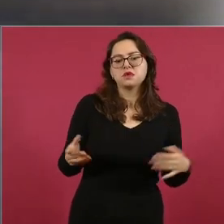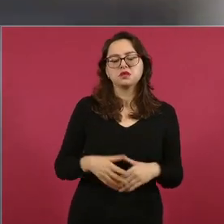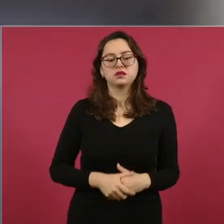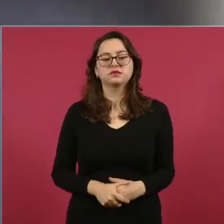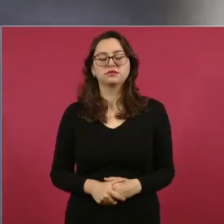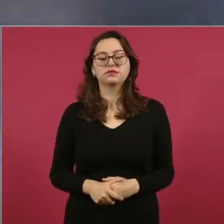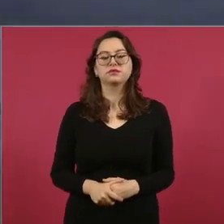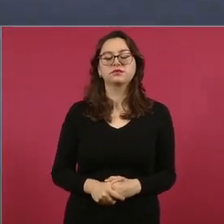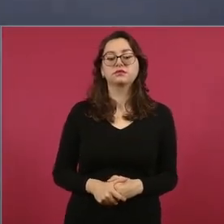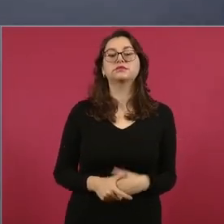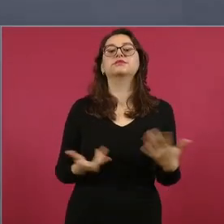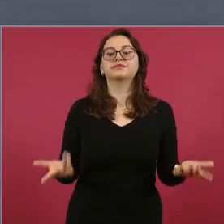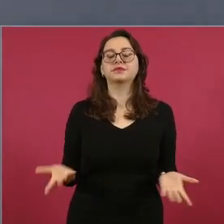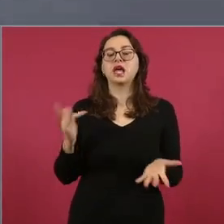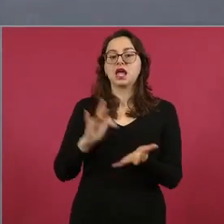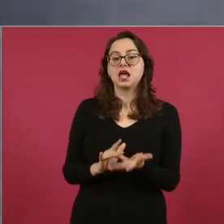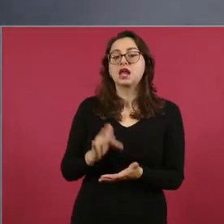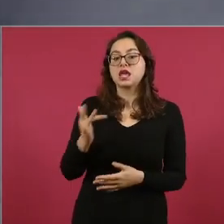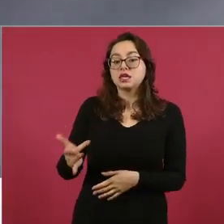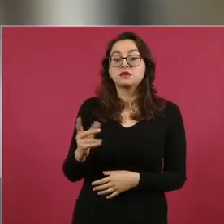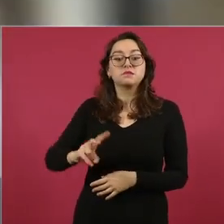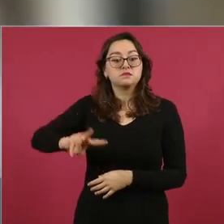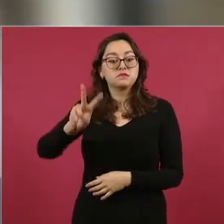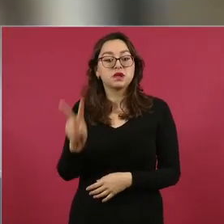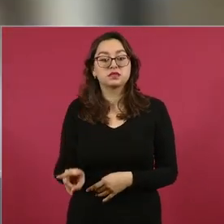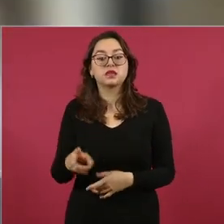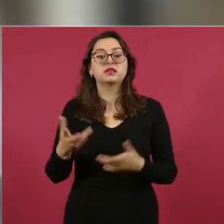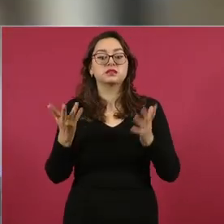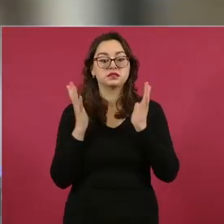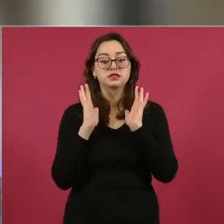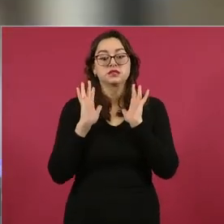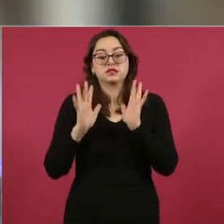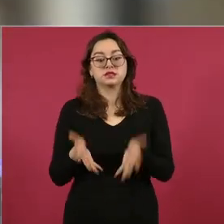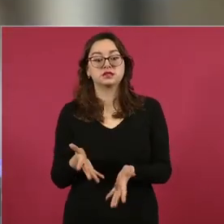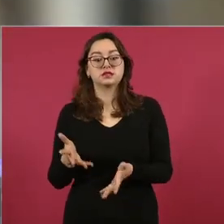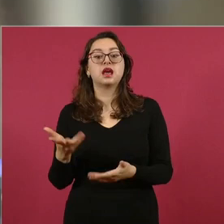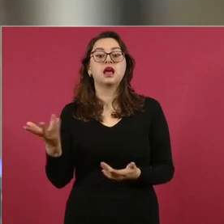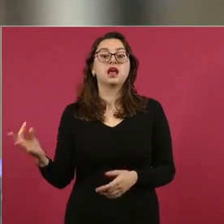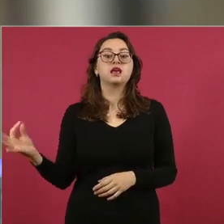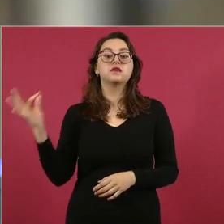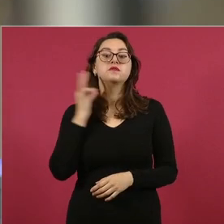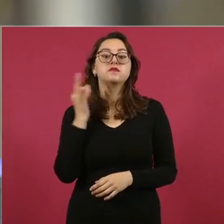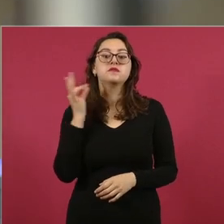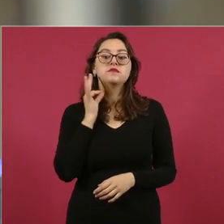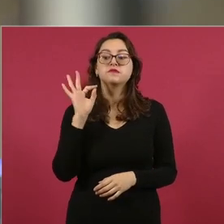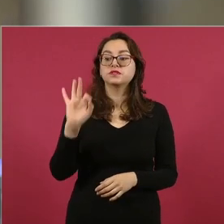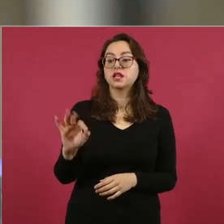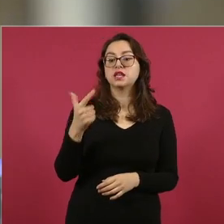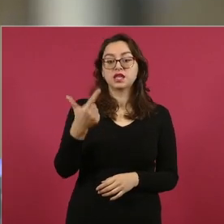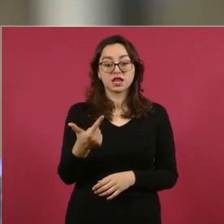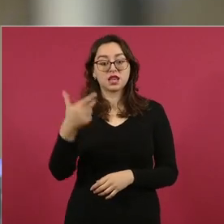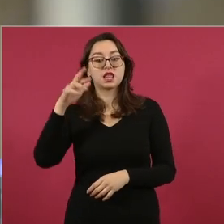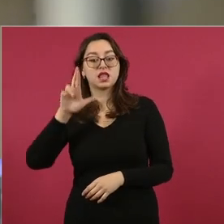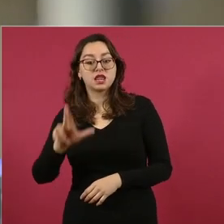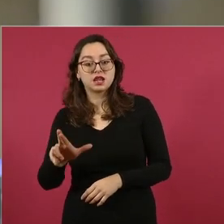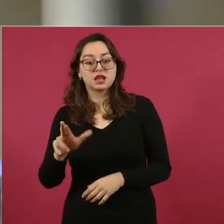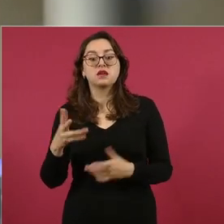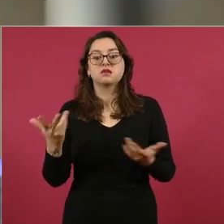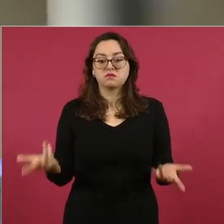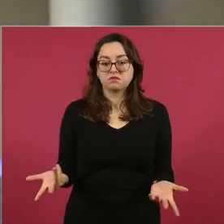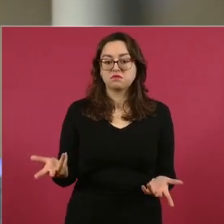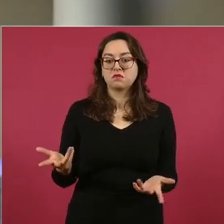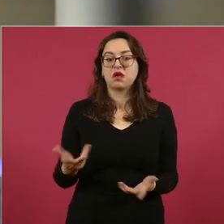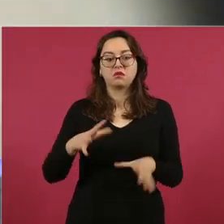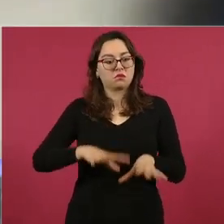Gracias, Joaquín. ¿Cómo estás? Muy buenas tardes. En efecto, la Fiscalía Especializada en Delincuencia Organizada de la Fiscalía General de la República, como tú lo